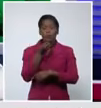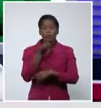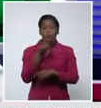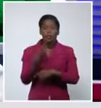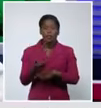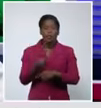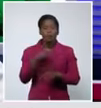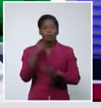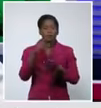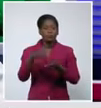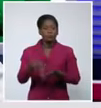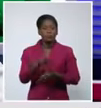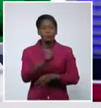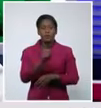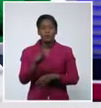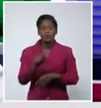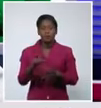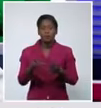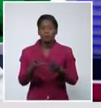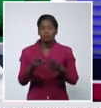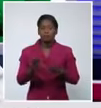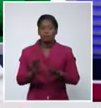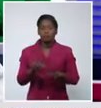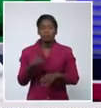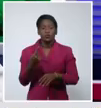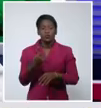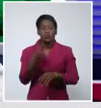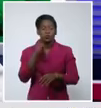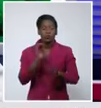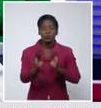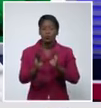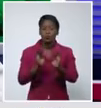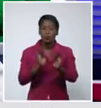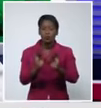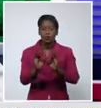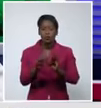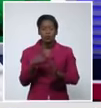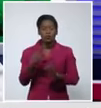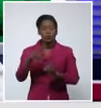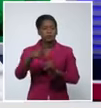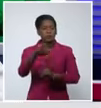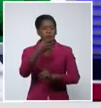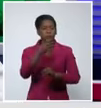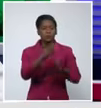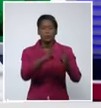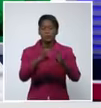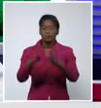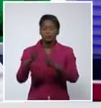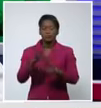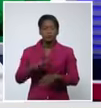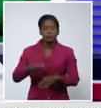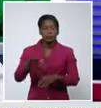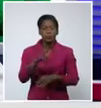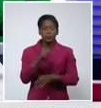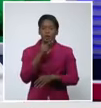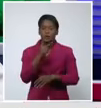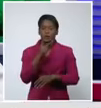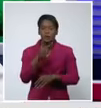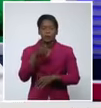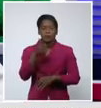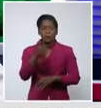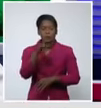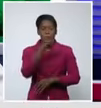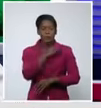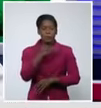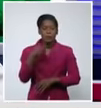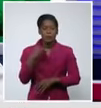incrementos de la enfermedad, a pesar de los protocolos de tratamiento, de los nuevos medicamentos, de las acciones preventivas que se